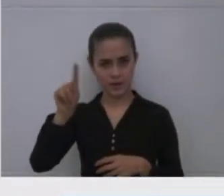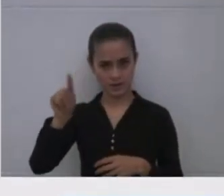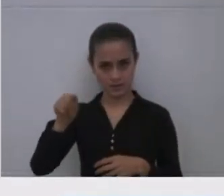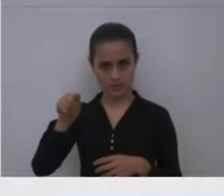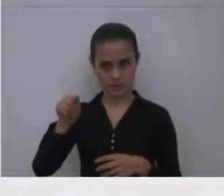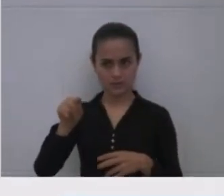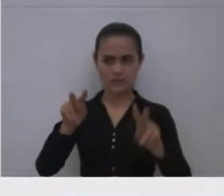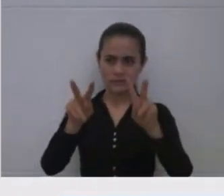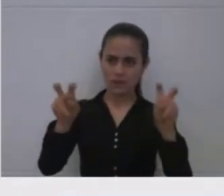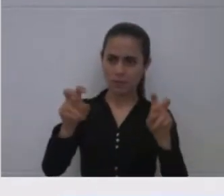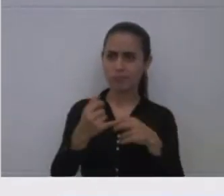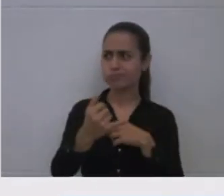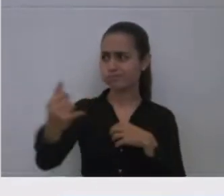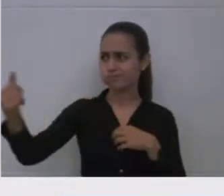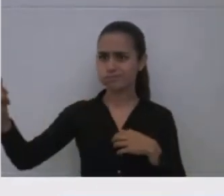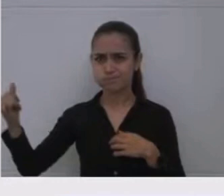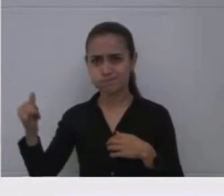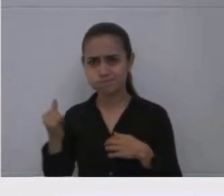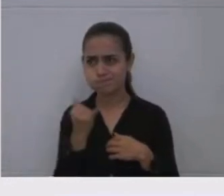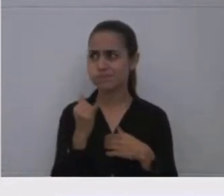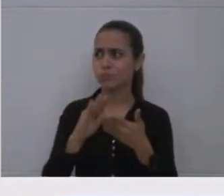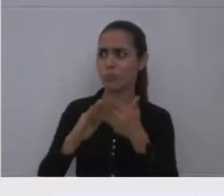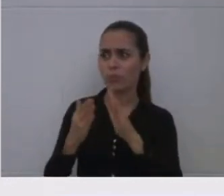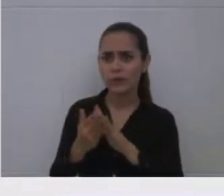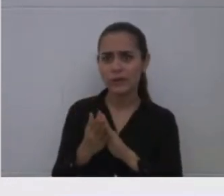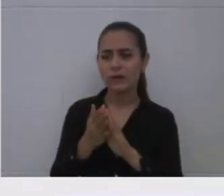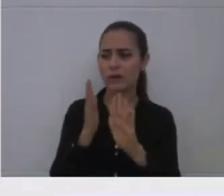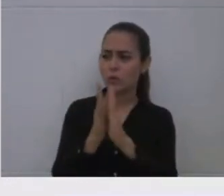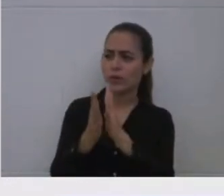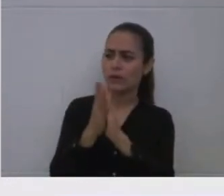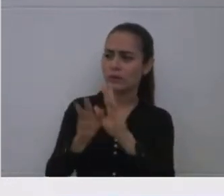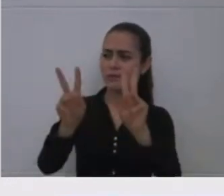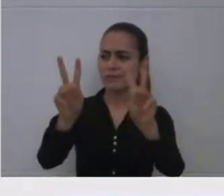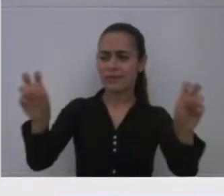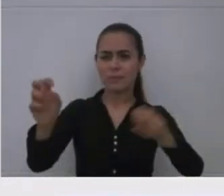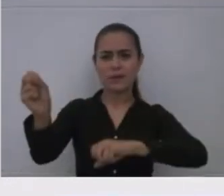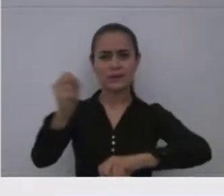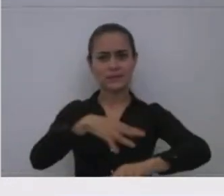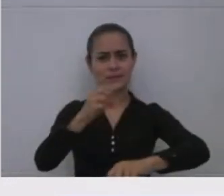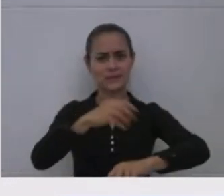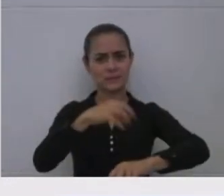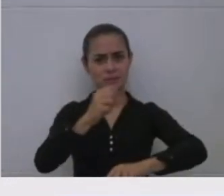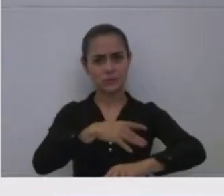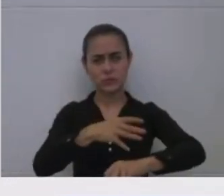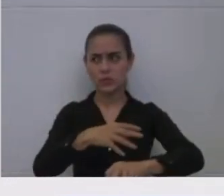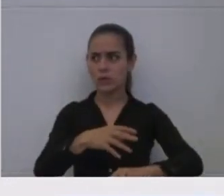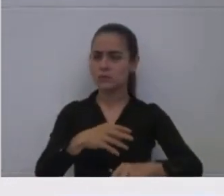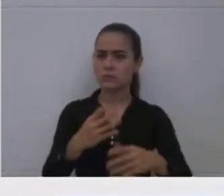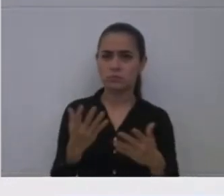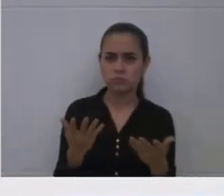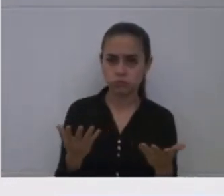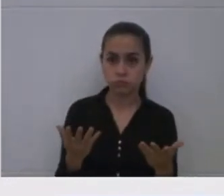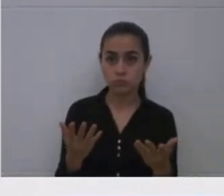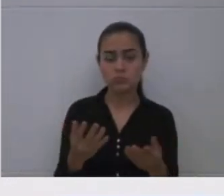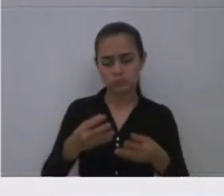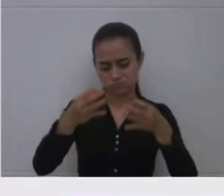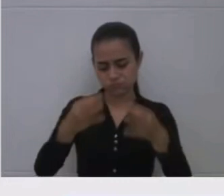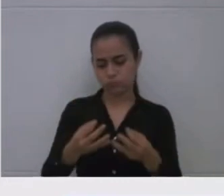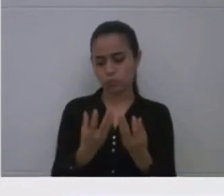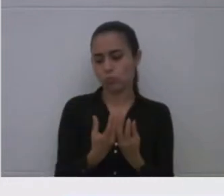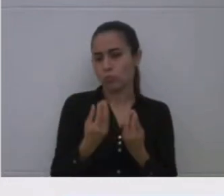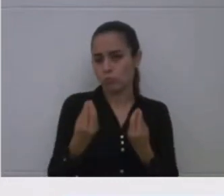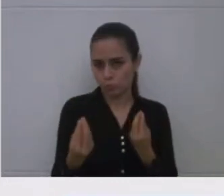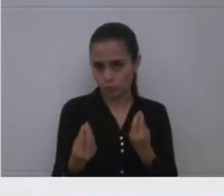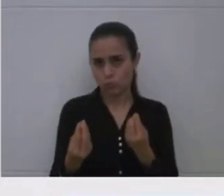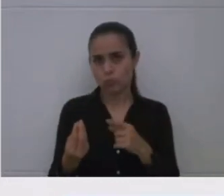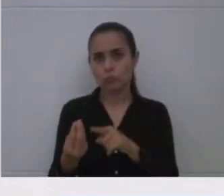ciudad está diciendo que es urgente, las basuras, del cual soy segunda bancada y nunca